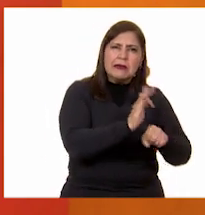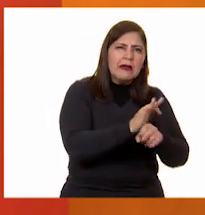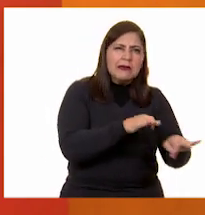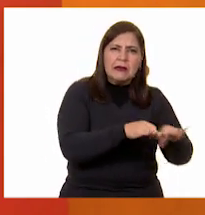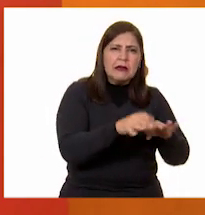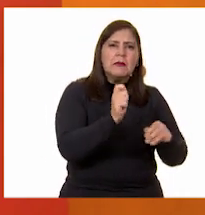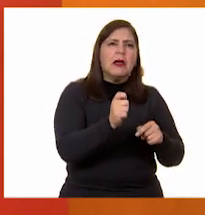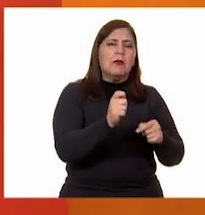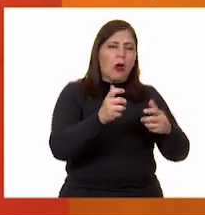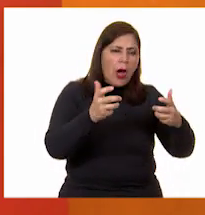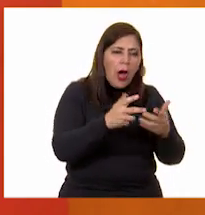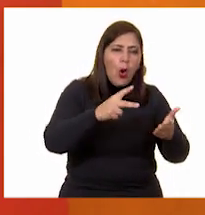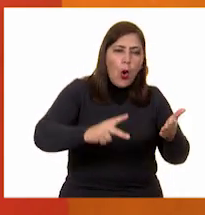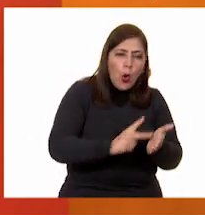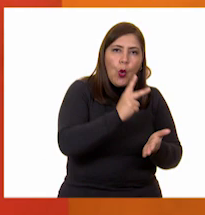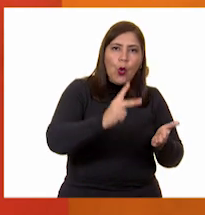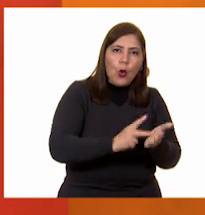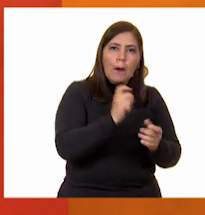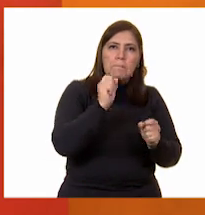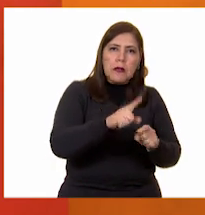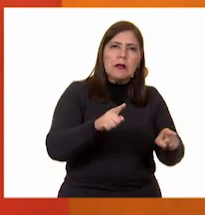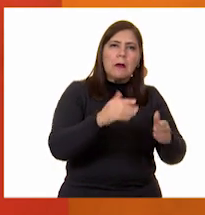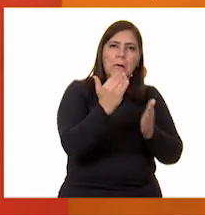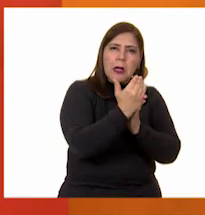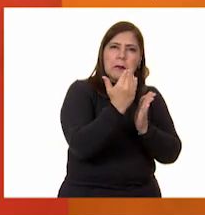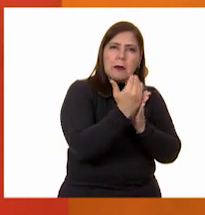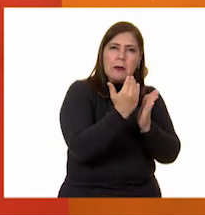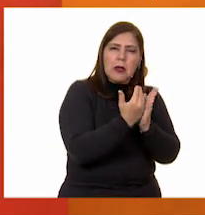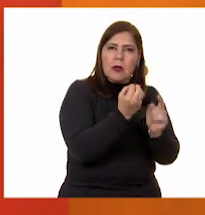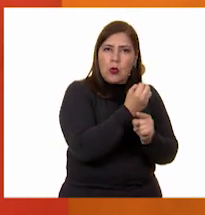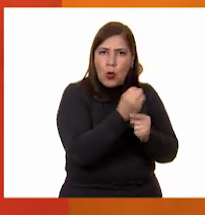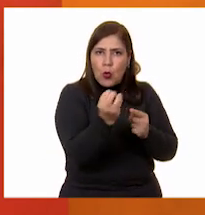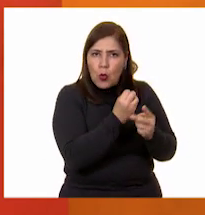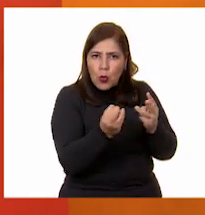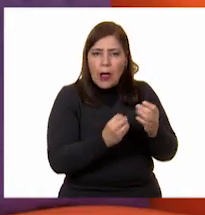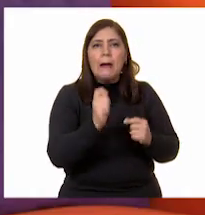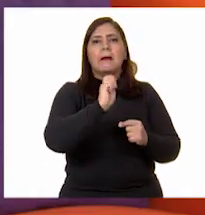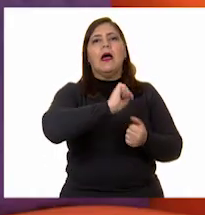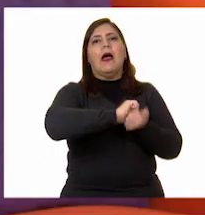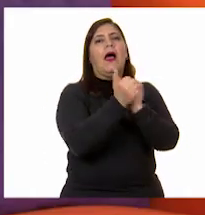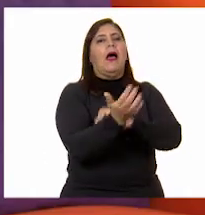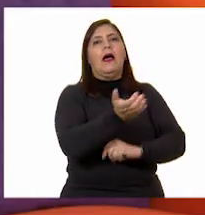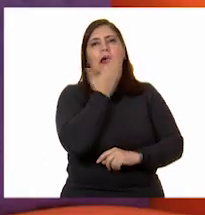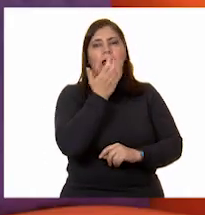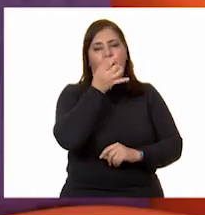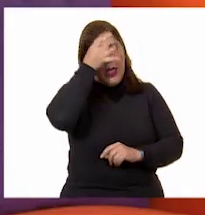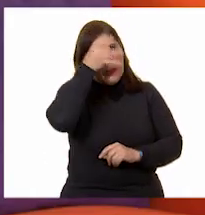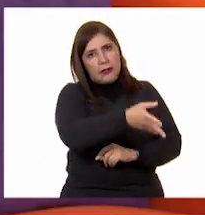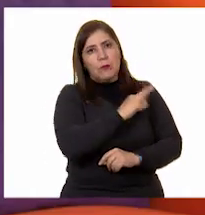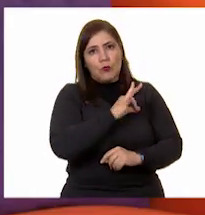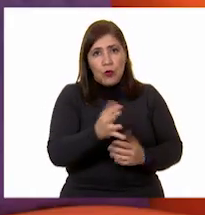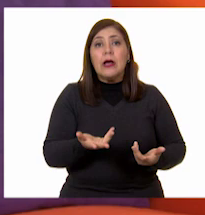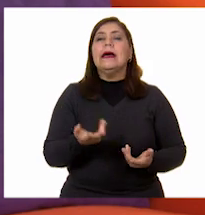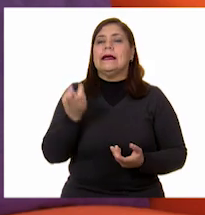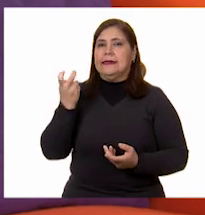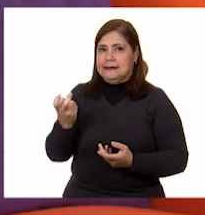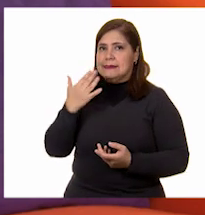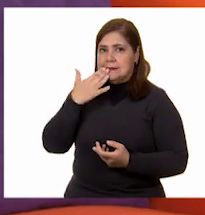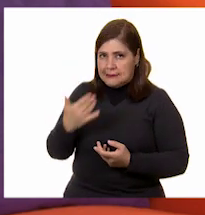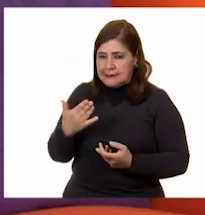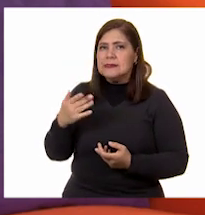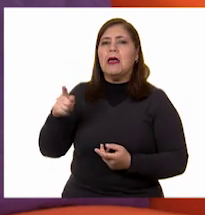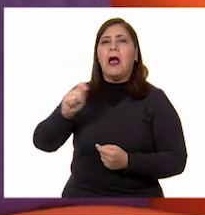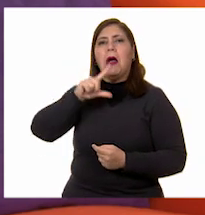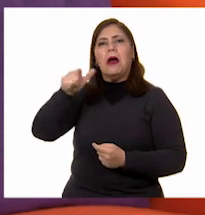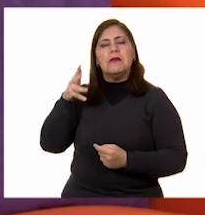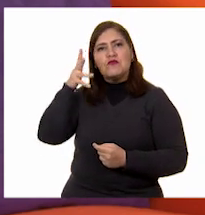acciones repetitivas en el mismo orden para que los vayan convirtiendo en rutinas. Exacto. Esto que mencionas les dará